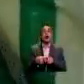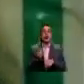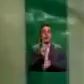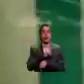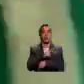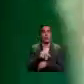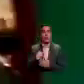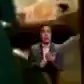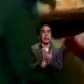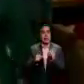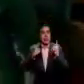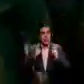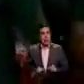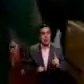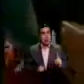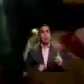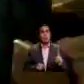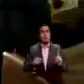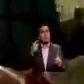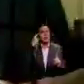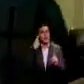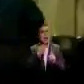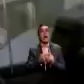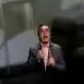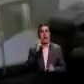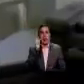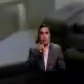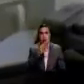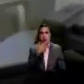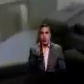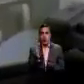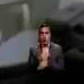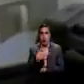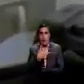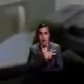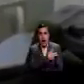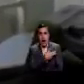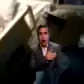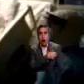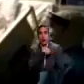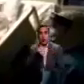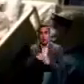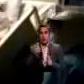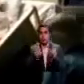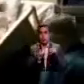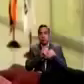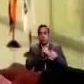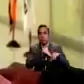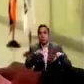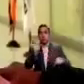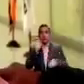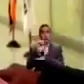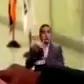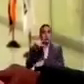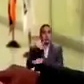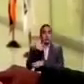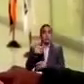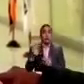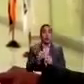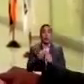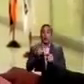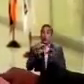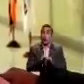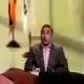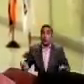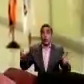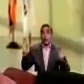el Ministerio de Salud y busca identificar cómo funcionan las vacunas en la población ecuatoriana. Y entonces va a ser bien